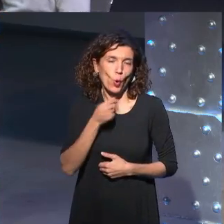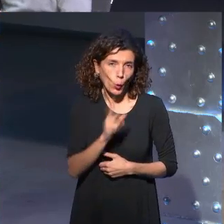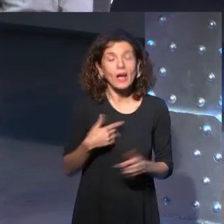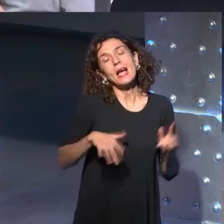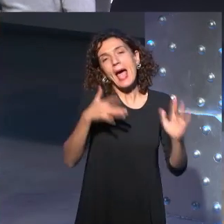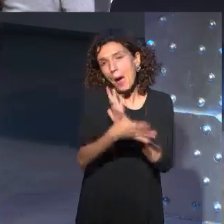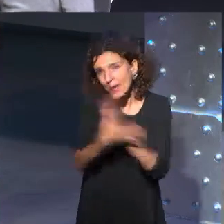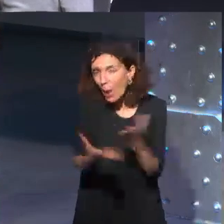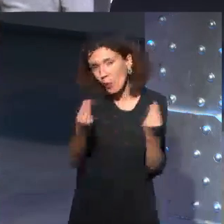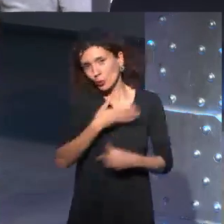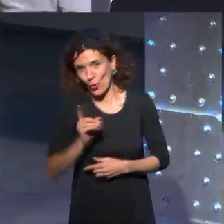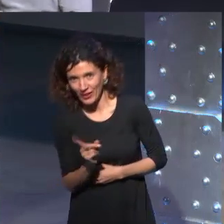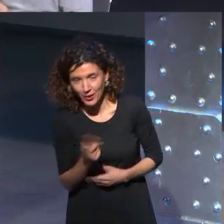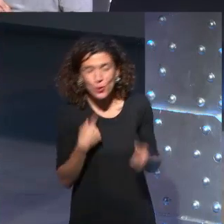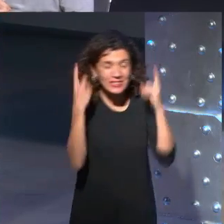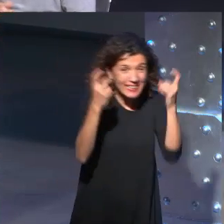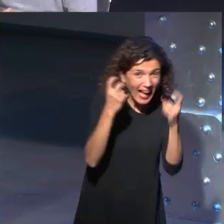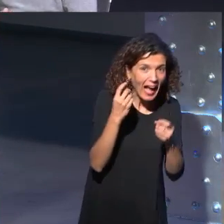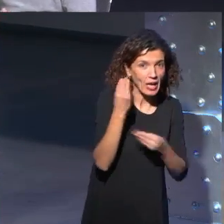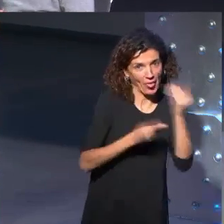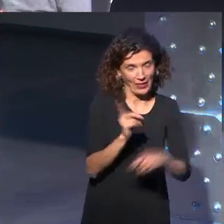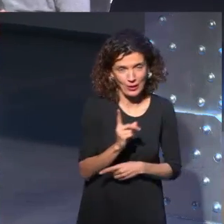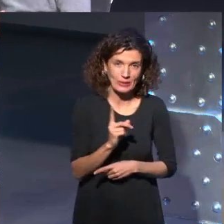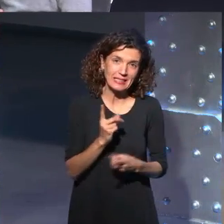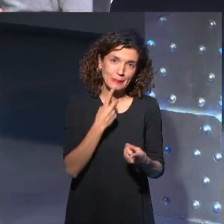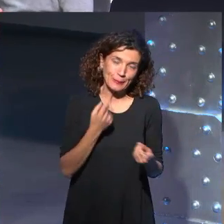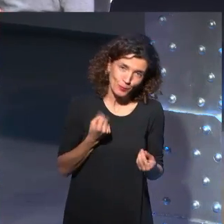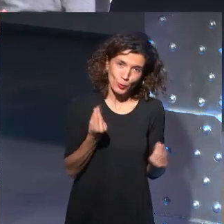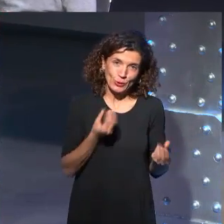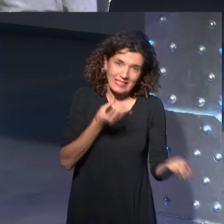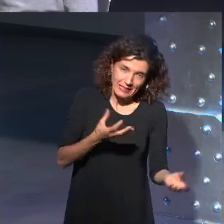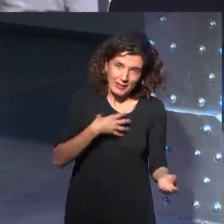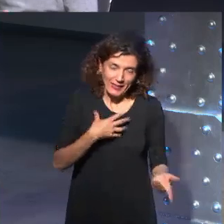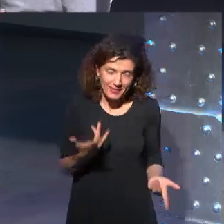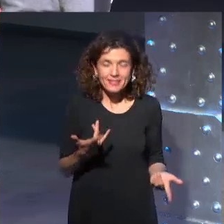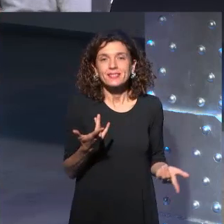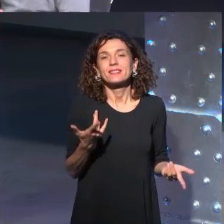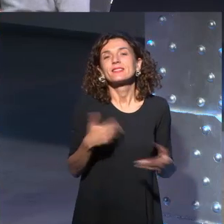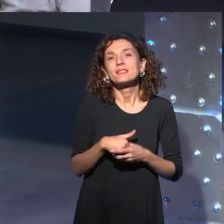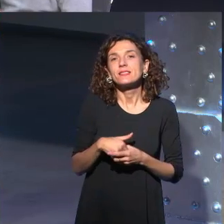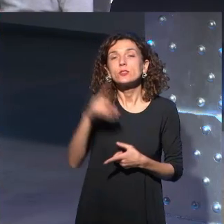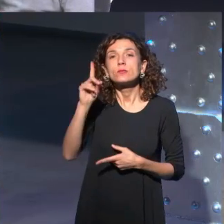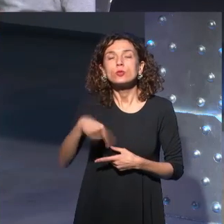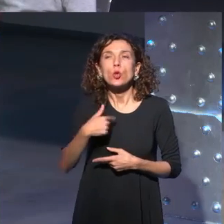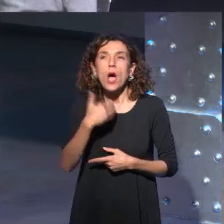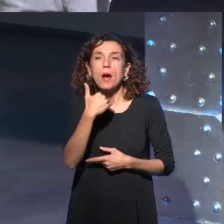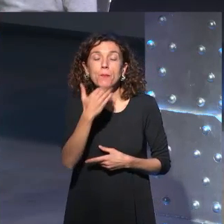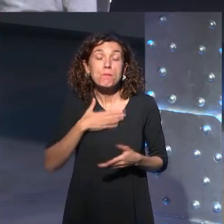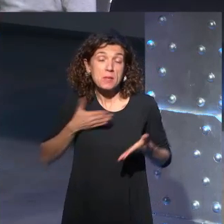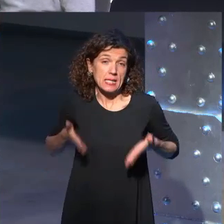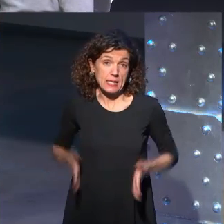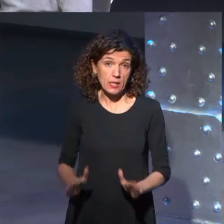yo estoy tratando de no hacerlo, pero... Pero miren, yo eduqué a mis